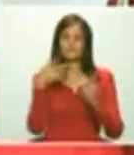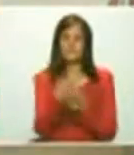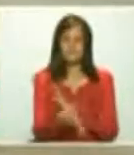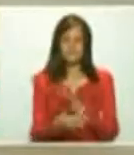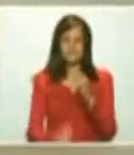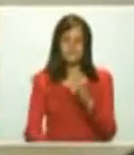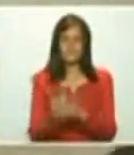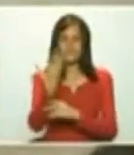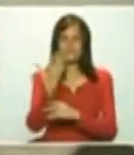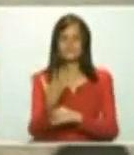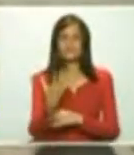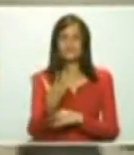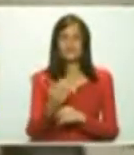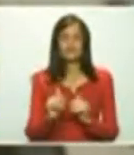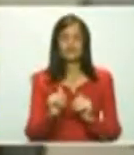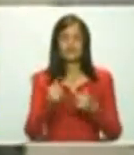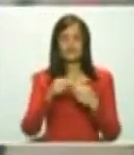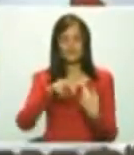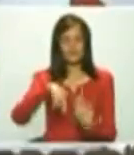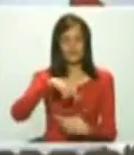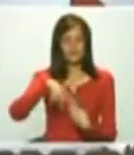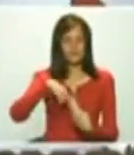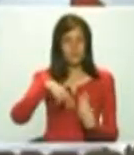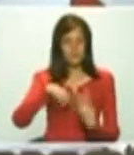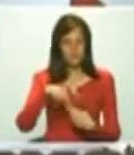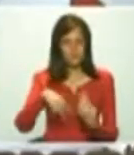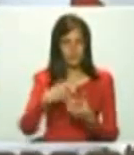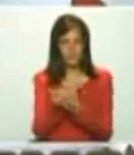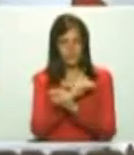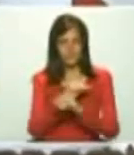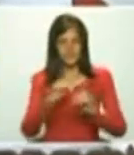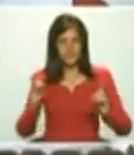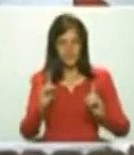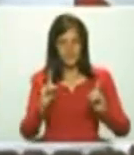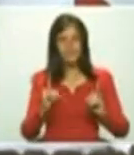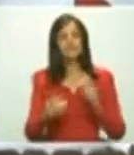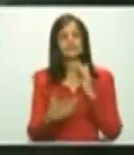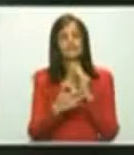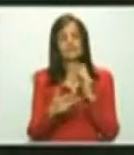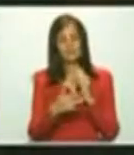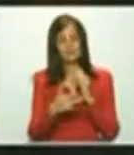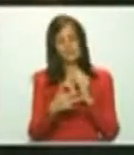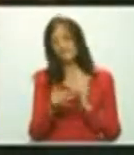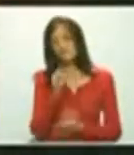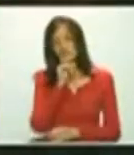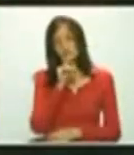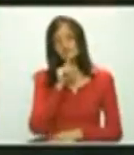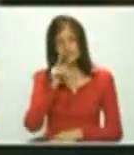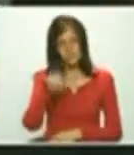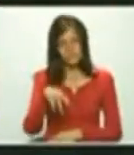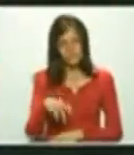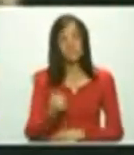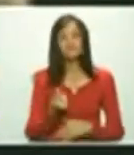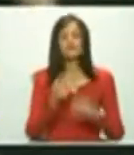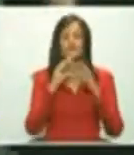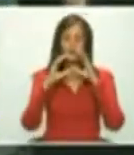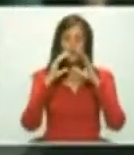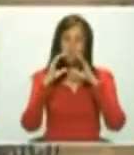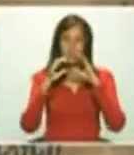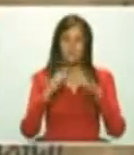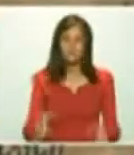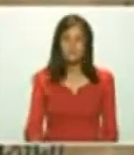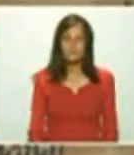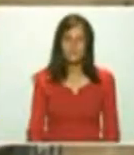de esta fundación, que nació en Revolución para democratizar las tecnologías, la información y la